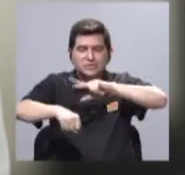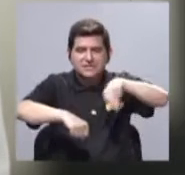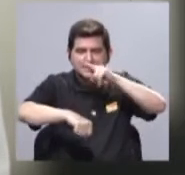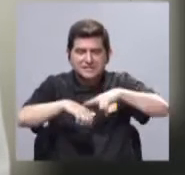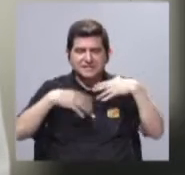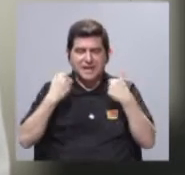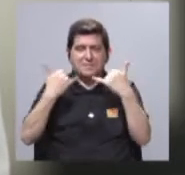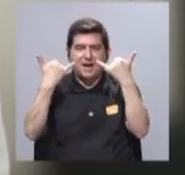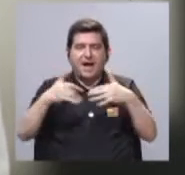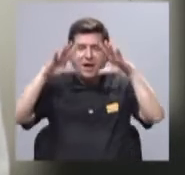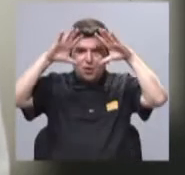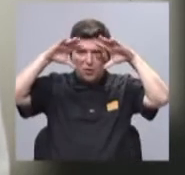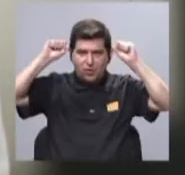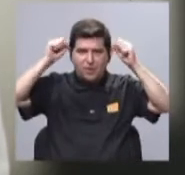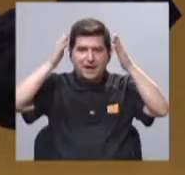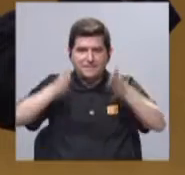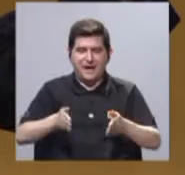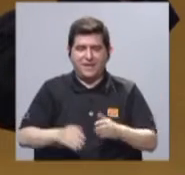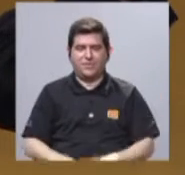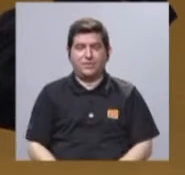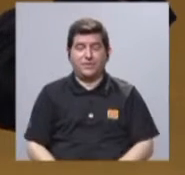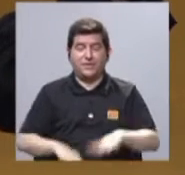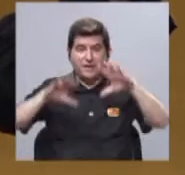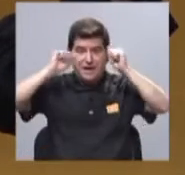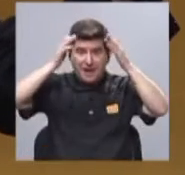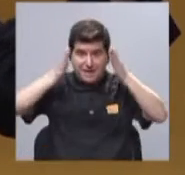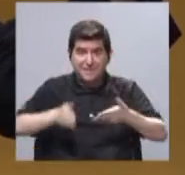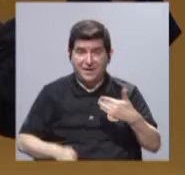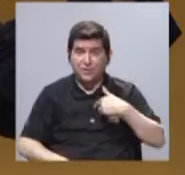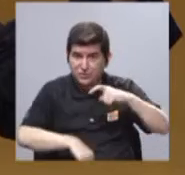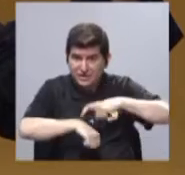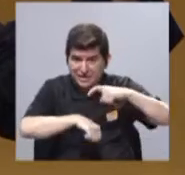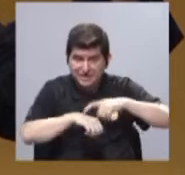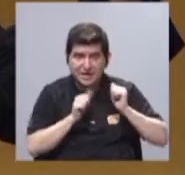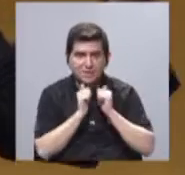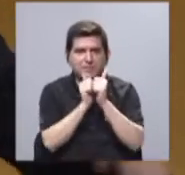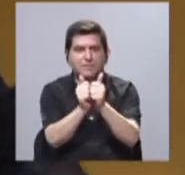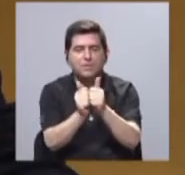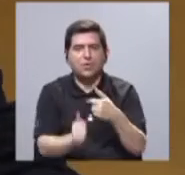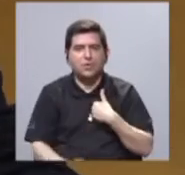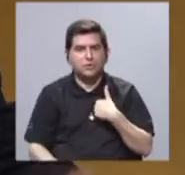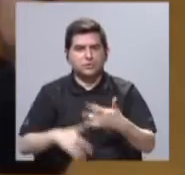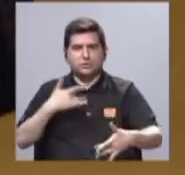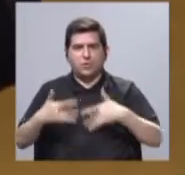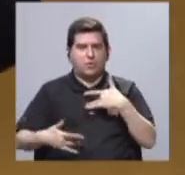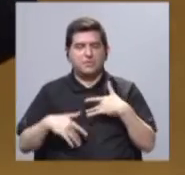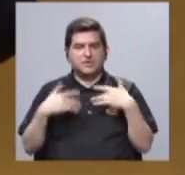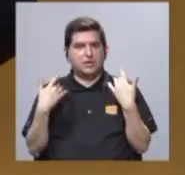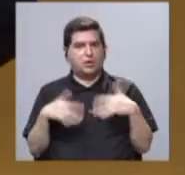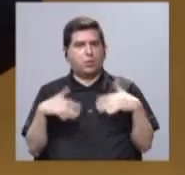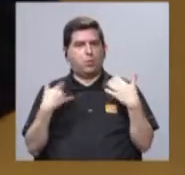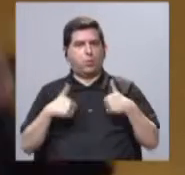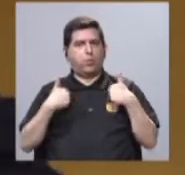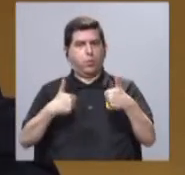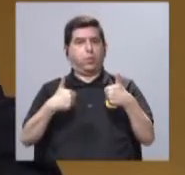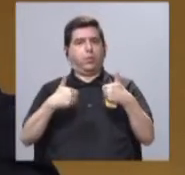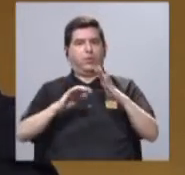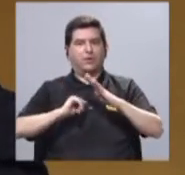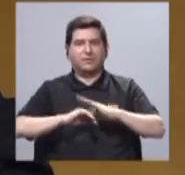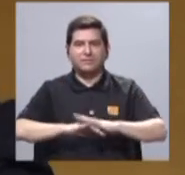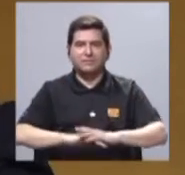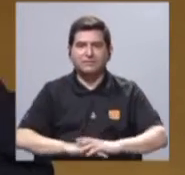sistema nacional de salud y ahora embajador que un embajador tuviera tiempo para acompañarnos yo me sentí que me pellizcaba y no me